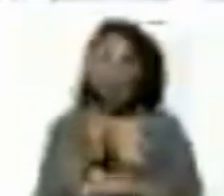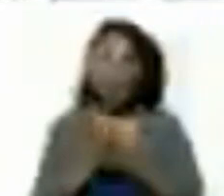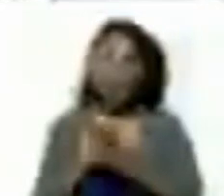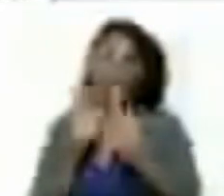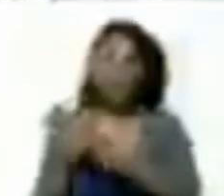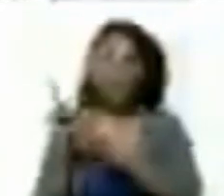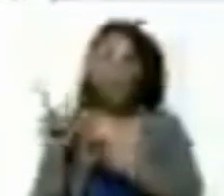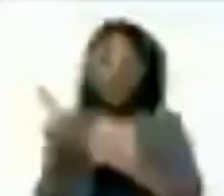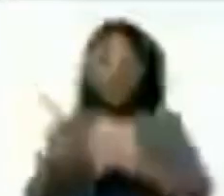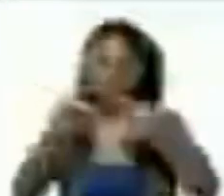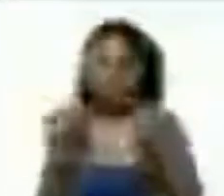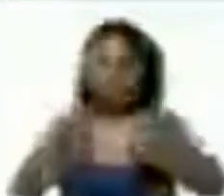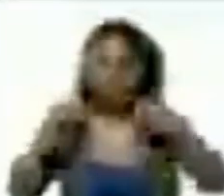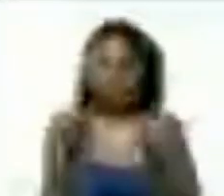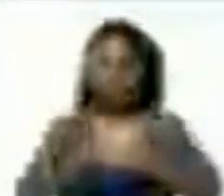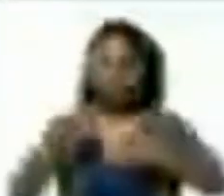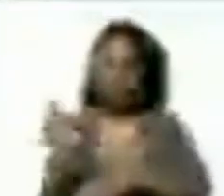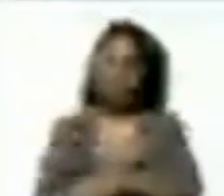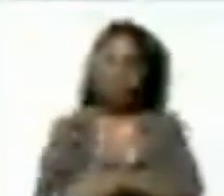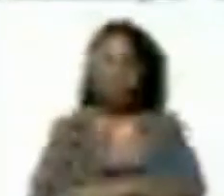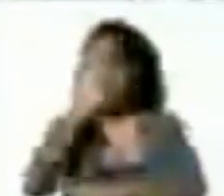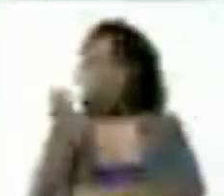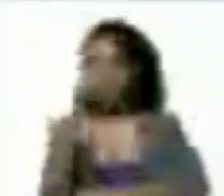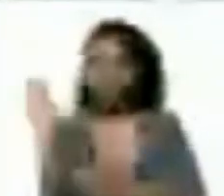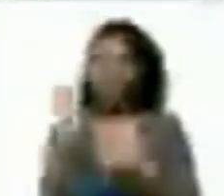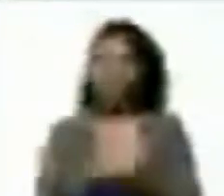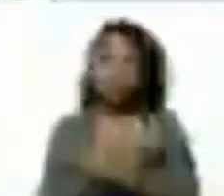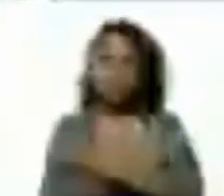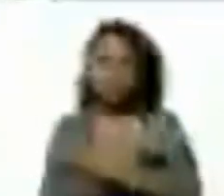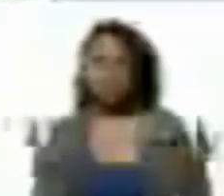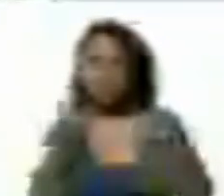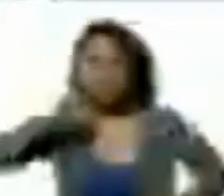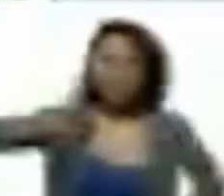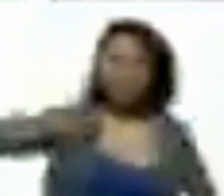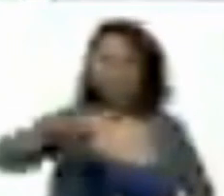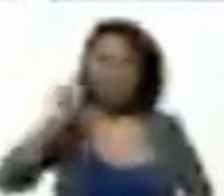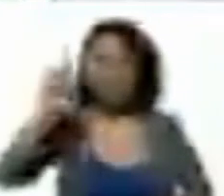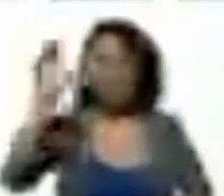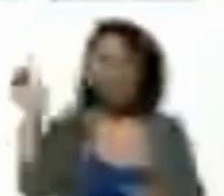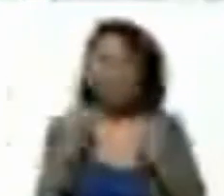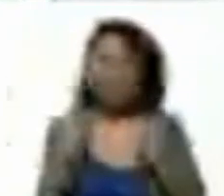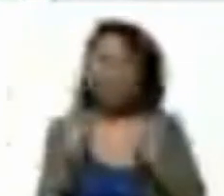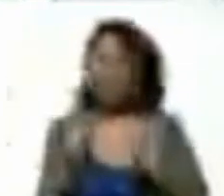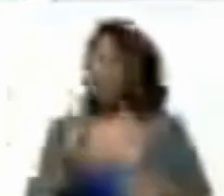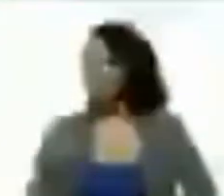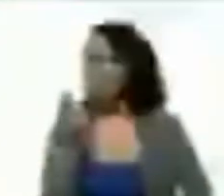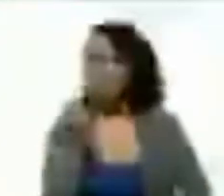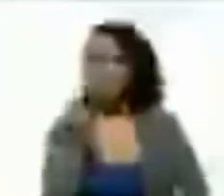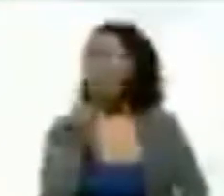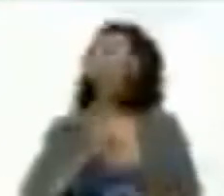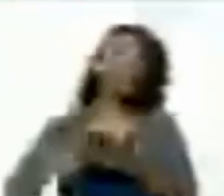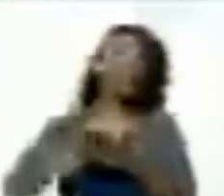manera inmediata y directa, y se ponga al servicio del pueblo de Mérida, sin ningún tipo de